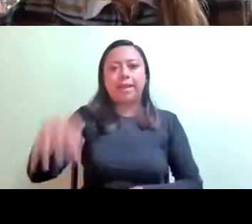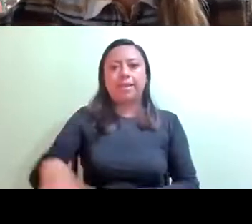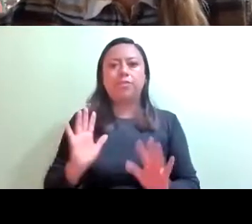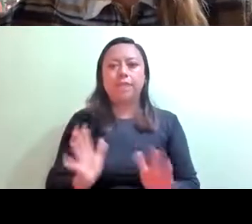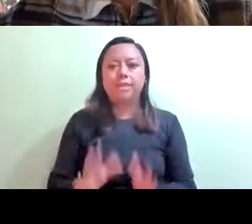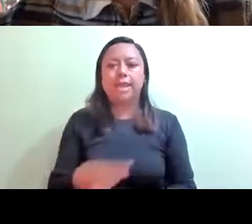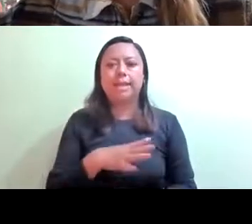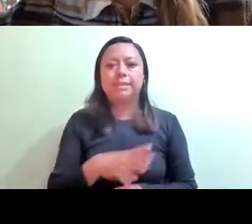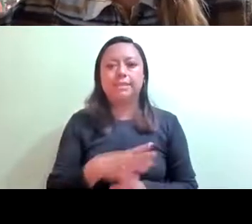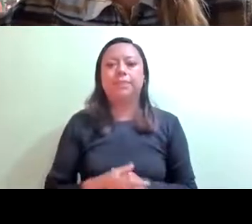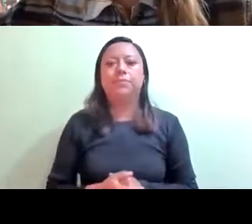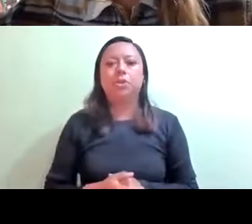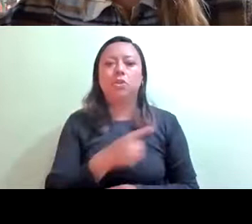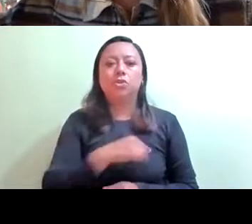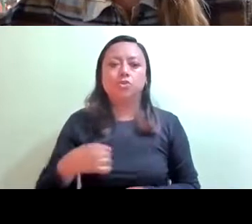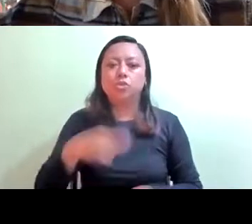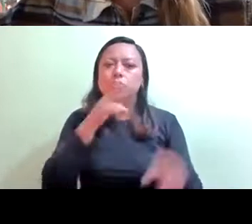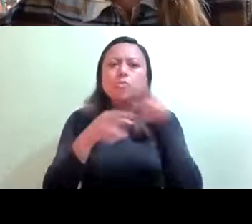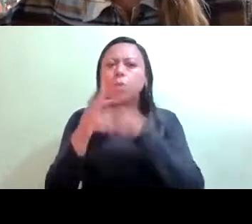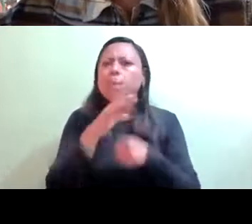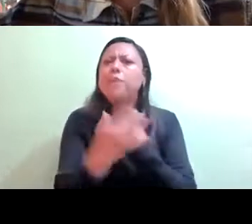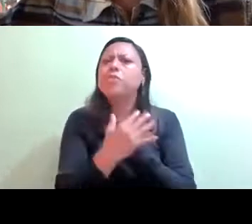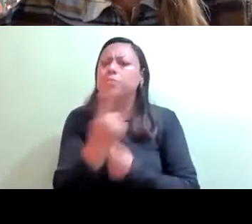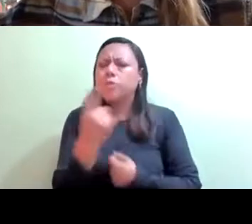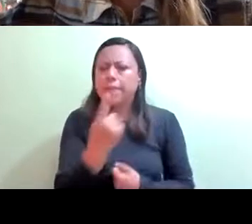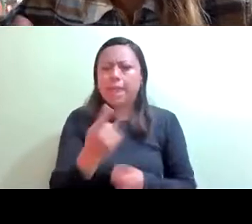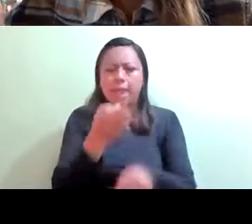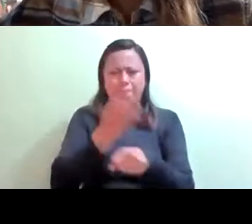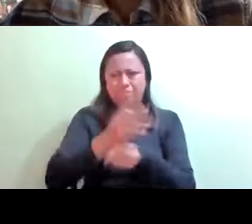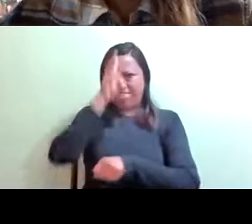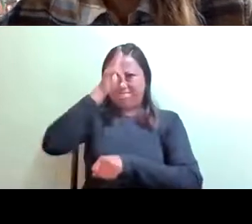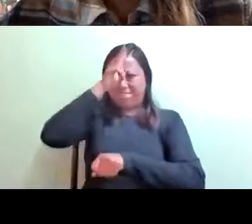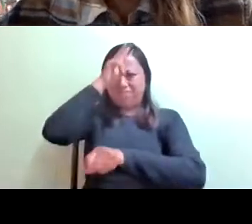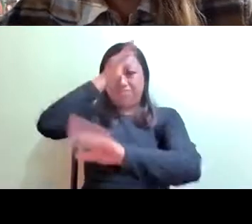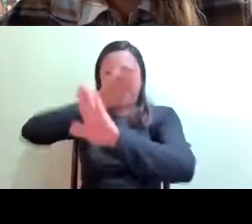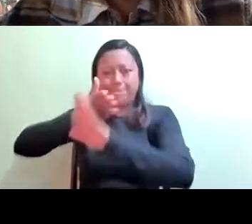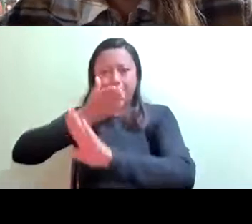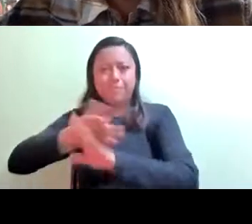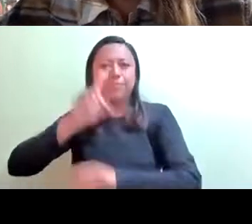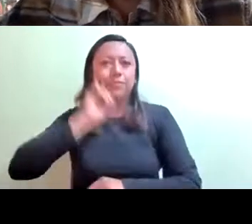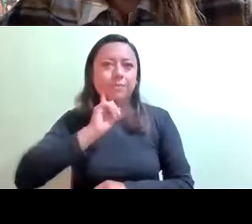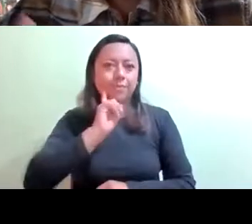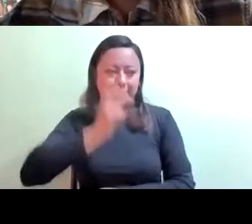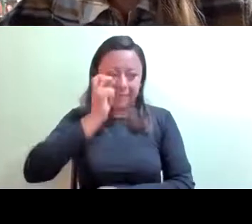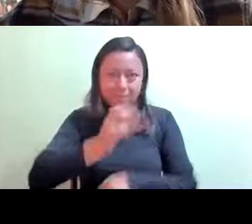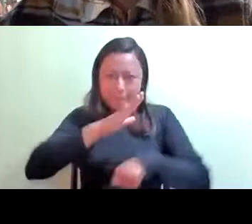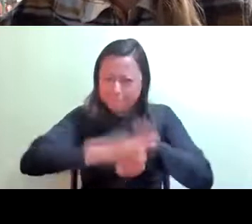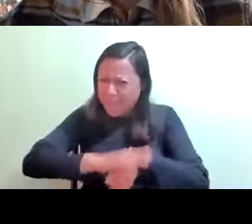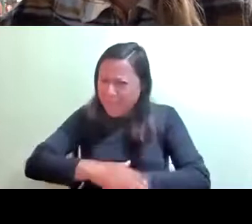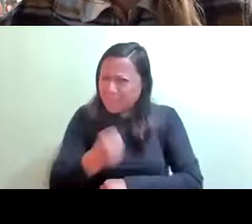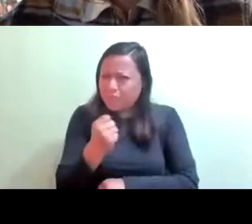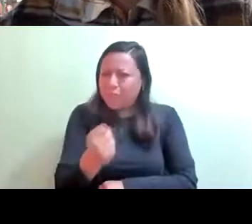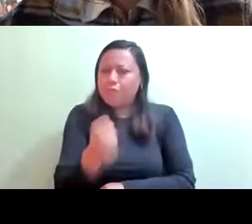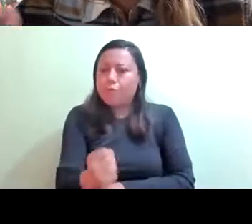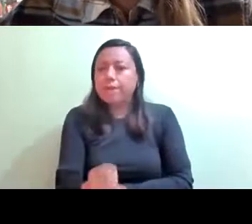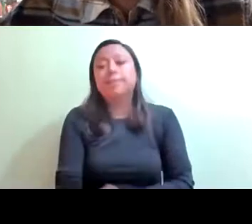Nos preocupa además la situación sobre la violencia en contra de la mujer, la cual se ha agudizado, y por lo que además sería